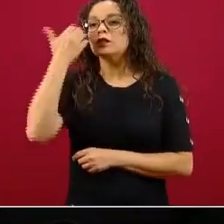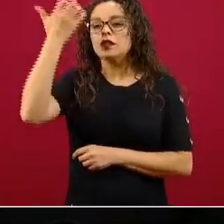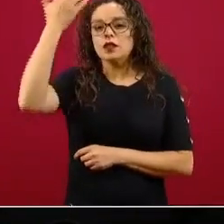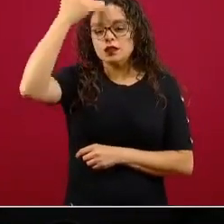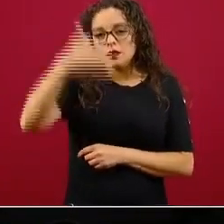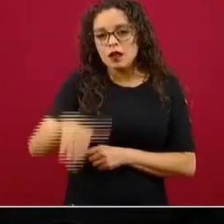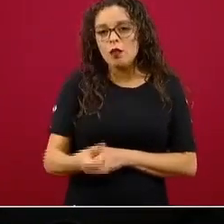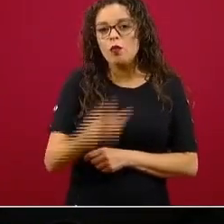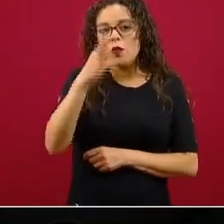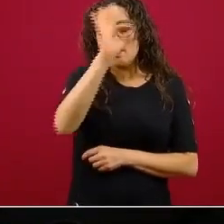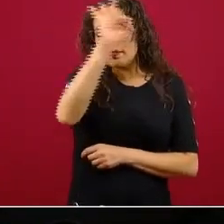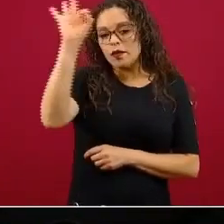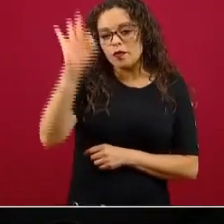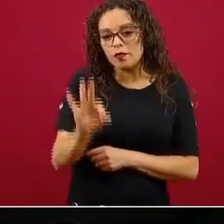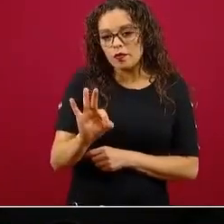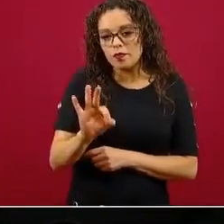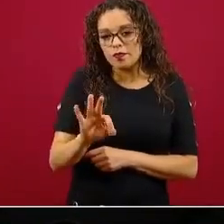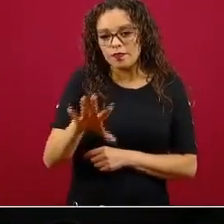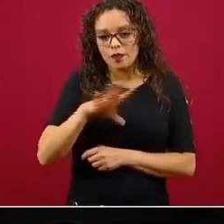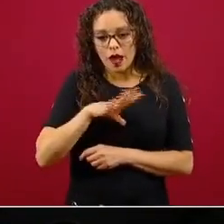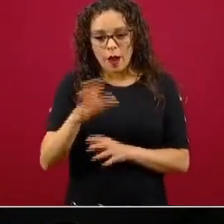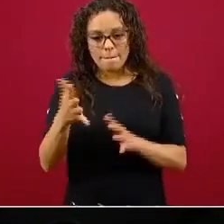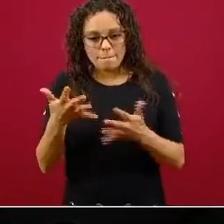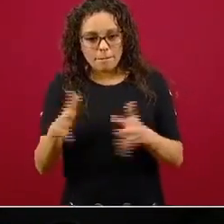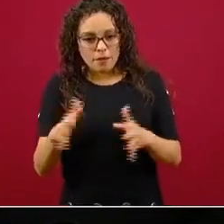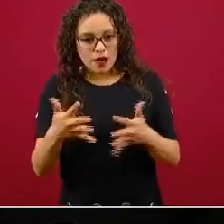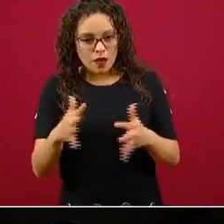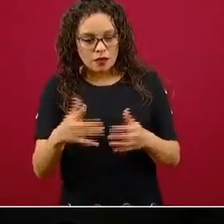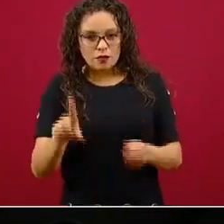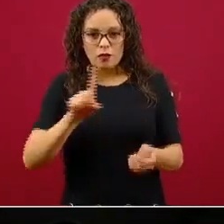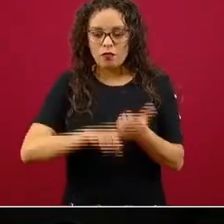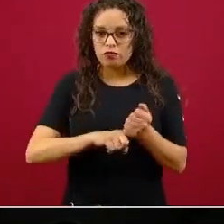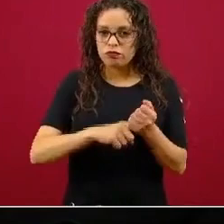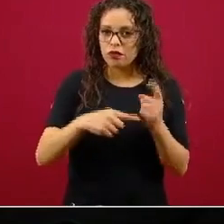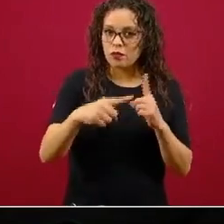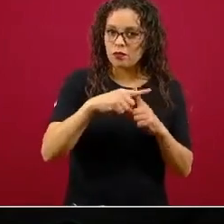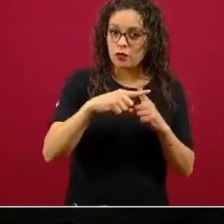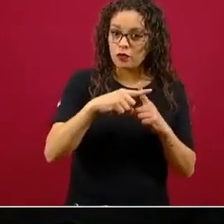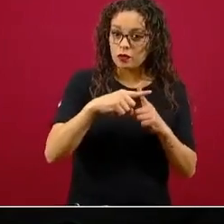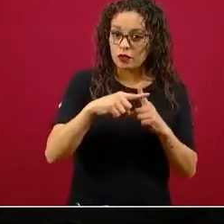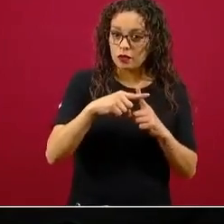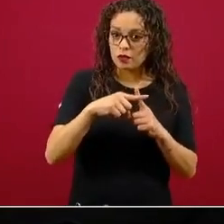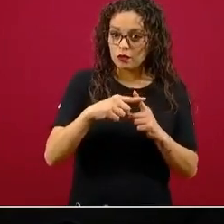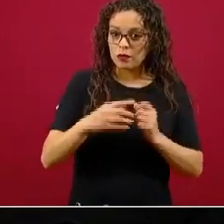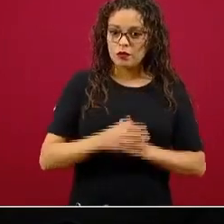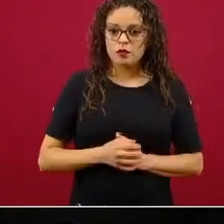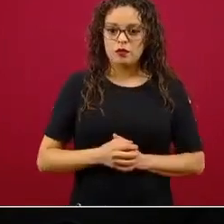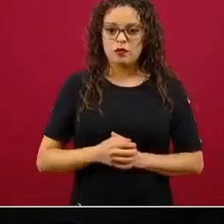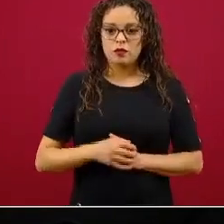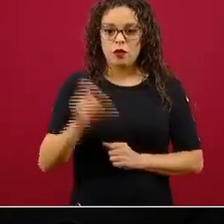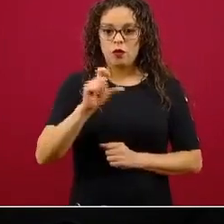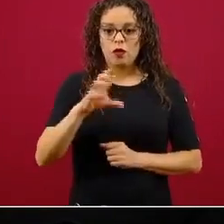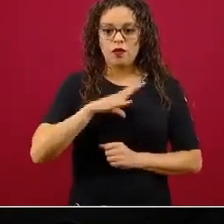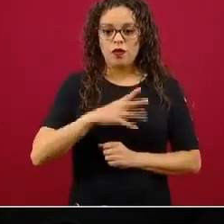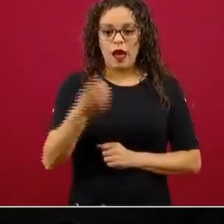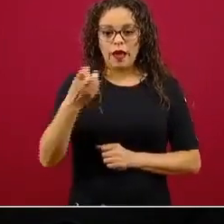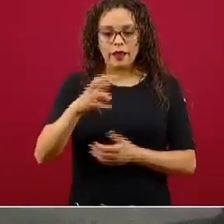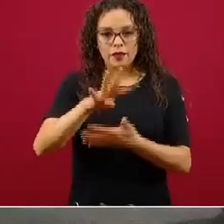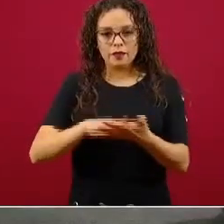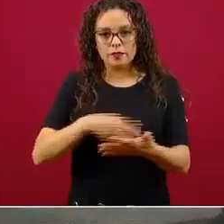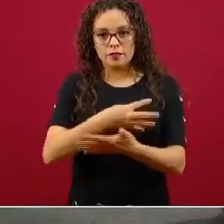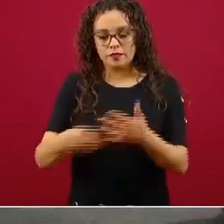porcentaje estamos calculando que puedan ser positivos o no cuando tenemos este tipo de estadísticas. Muchas gracias. Cómo no, con mucho